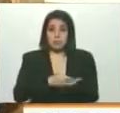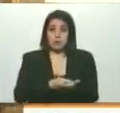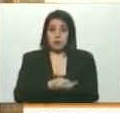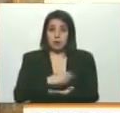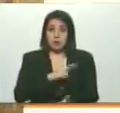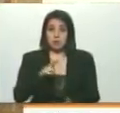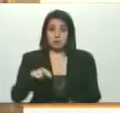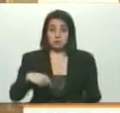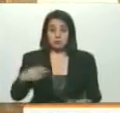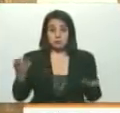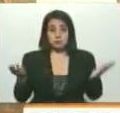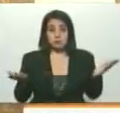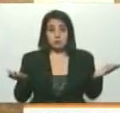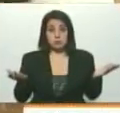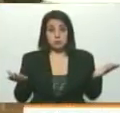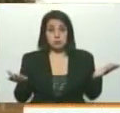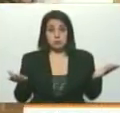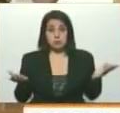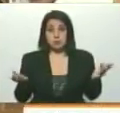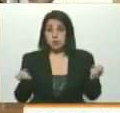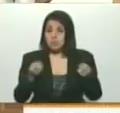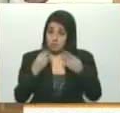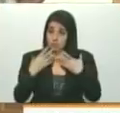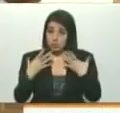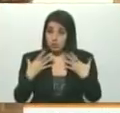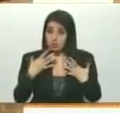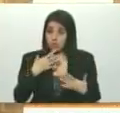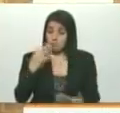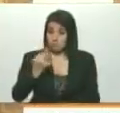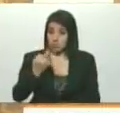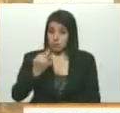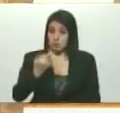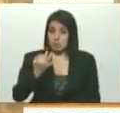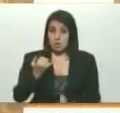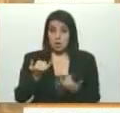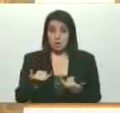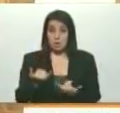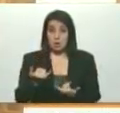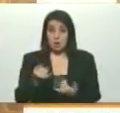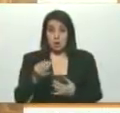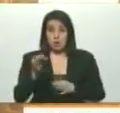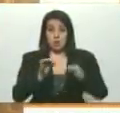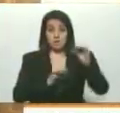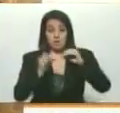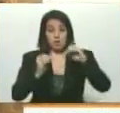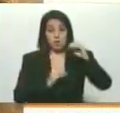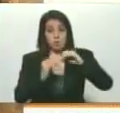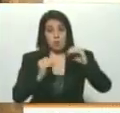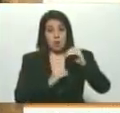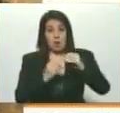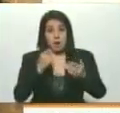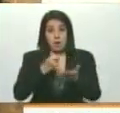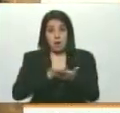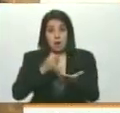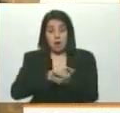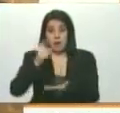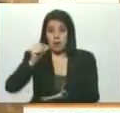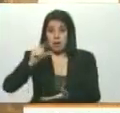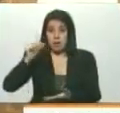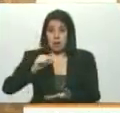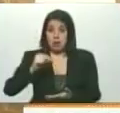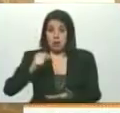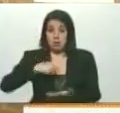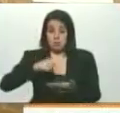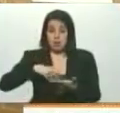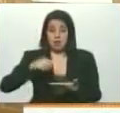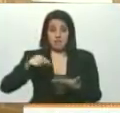igual no es trampa no está bien esta semana si hacemos la oferta formal escote anda preparando todo para que